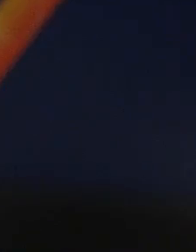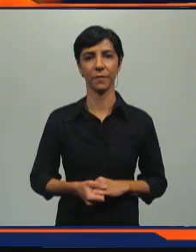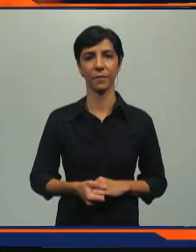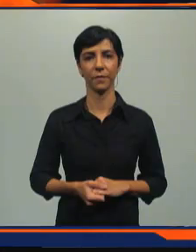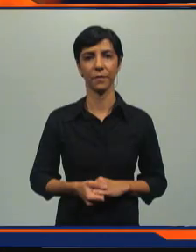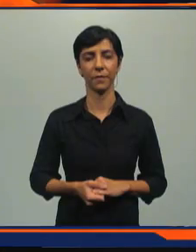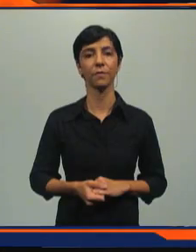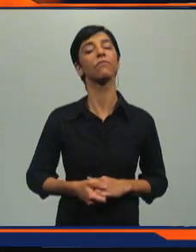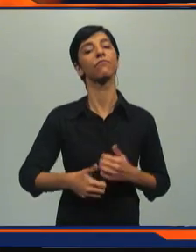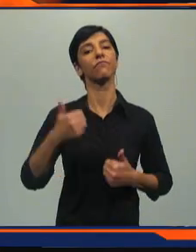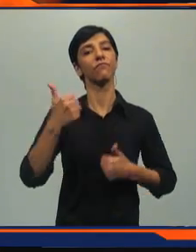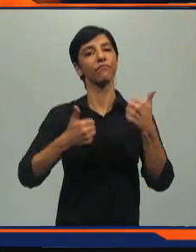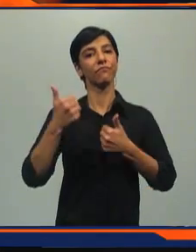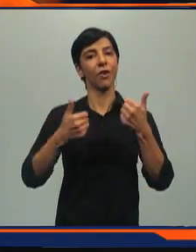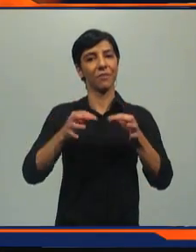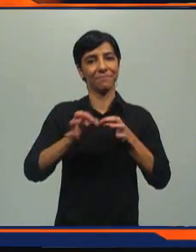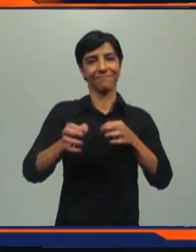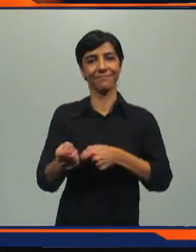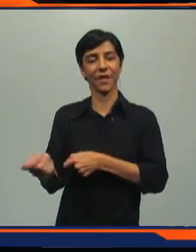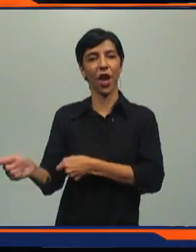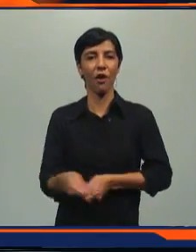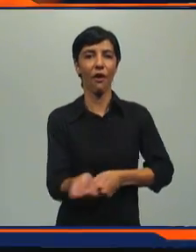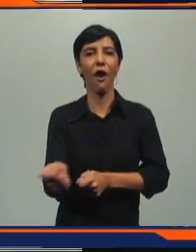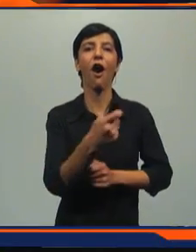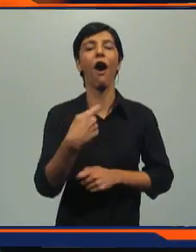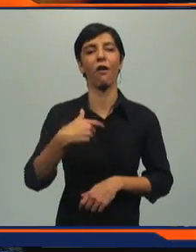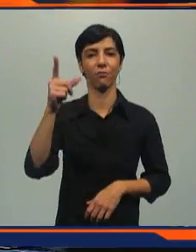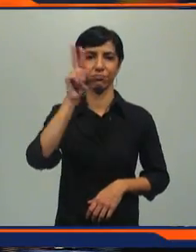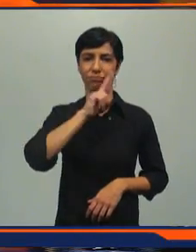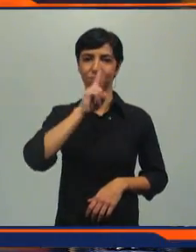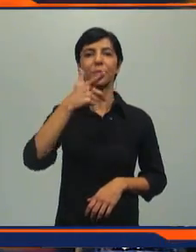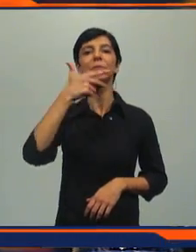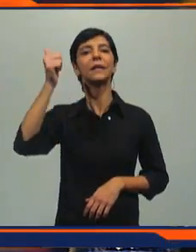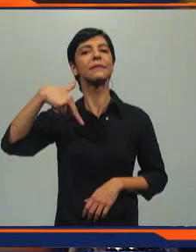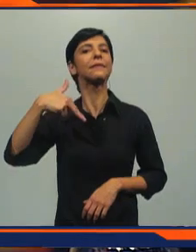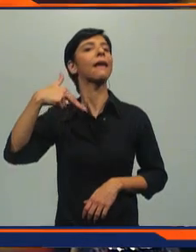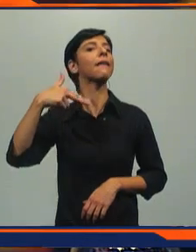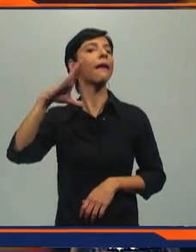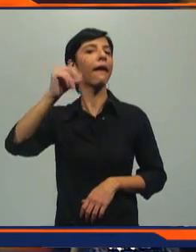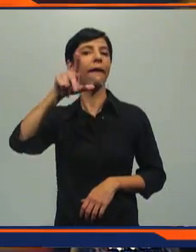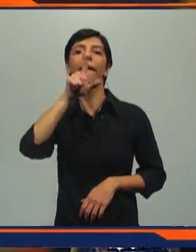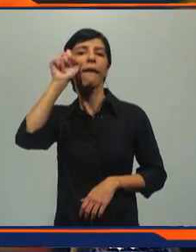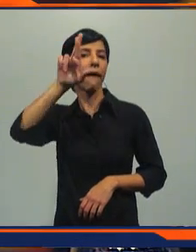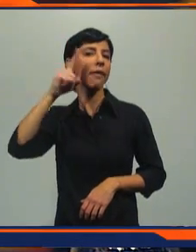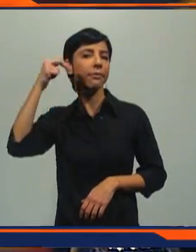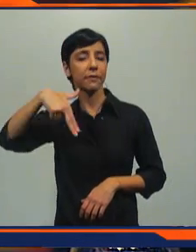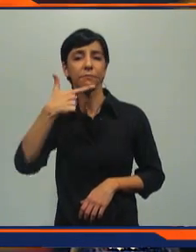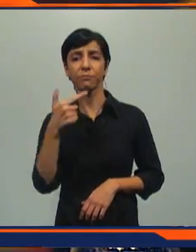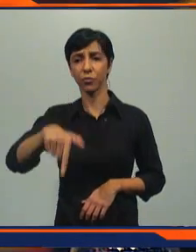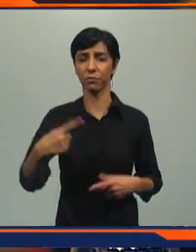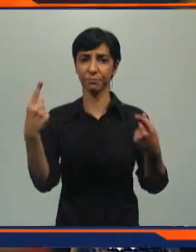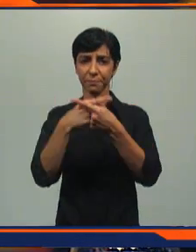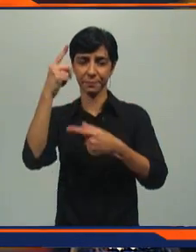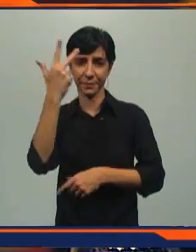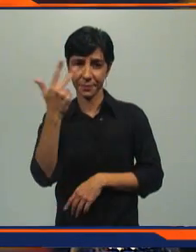Y por el torneo metropolitano de hockey femenino, hoy St. Catharines jugó su tercera fecha y consiguió así su primer